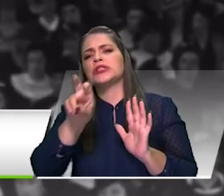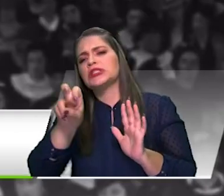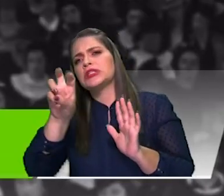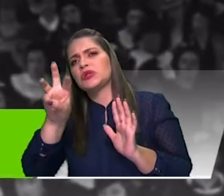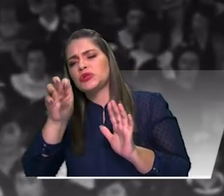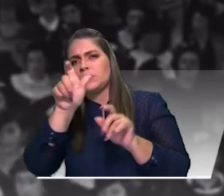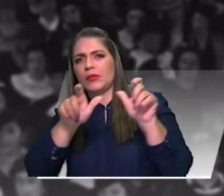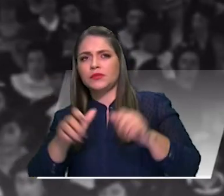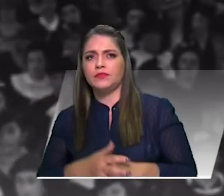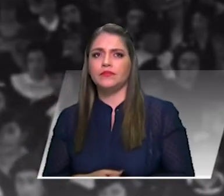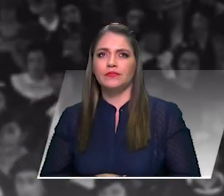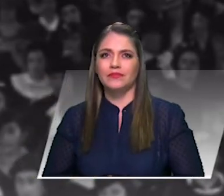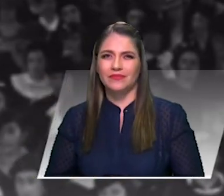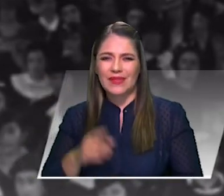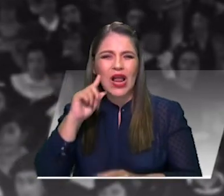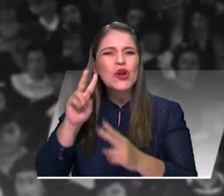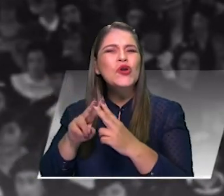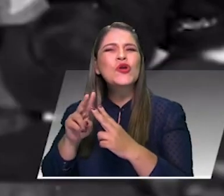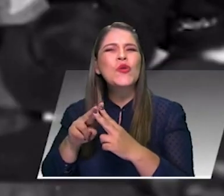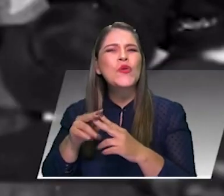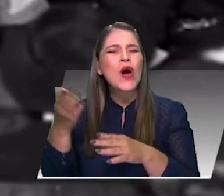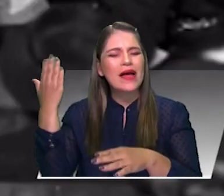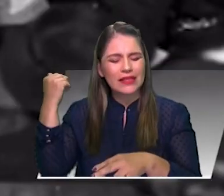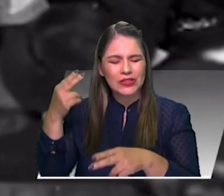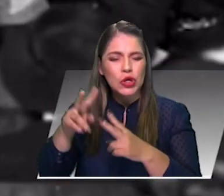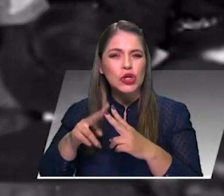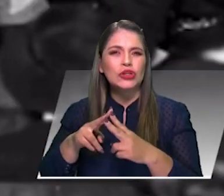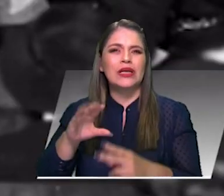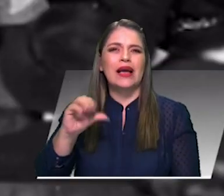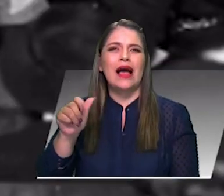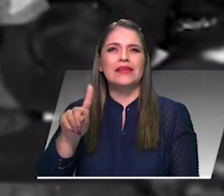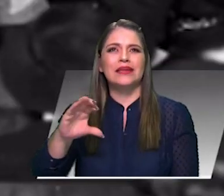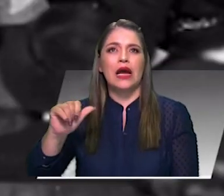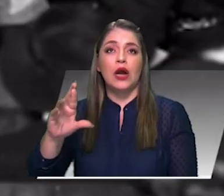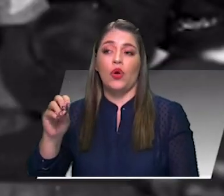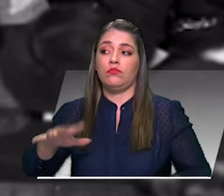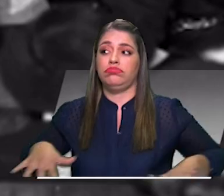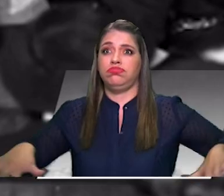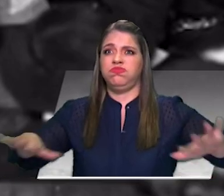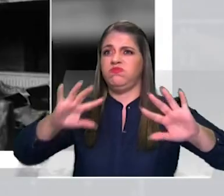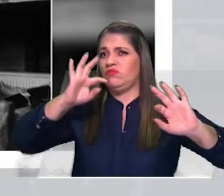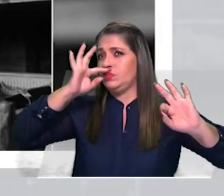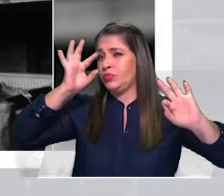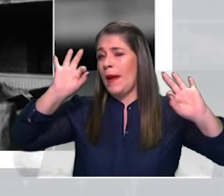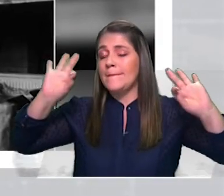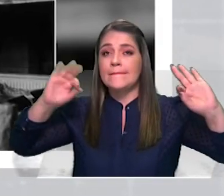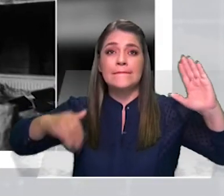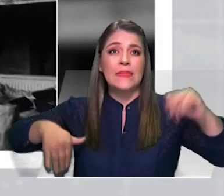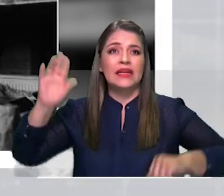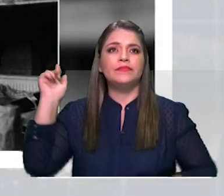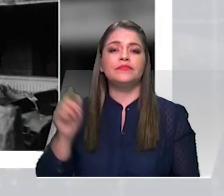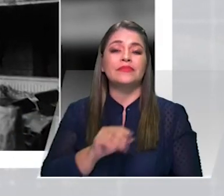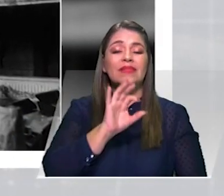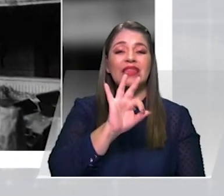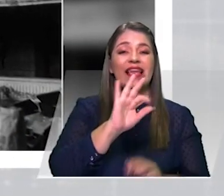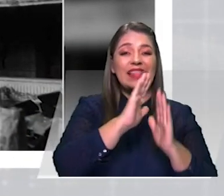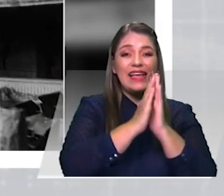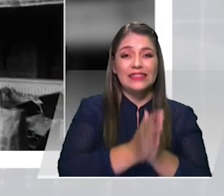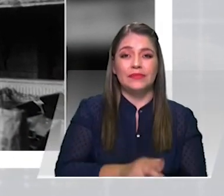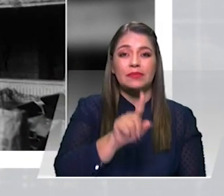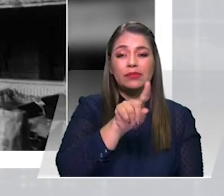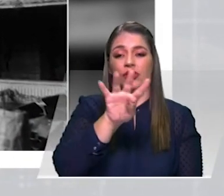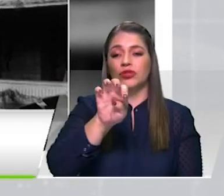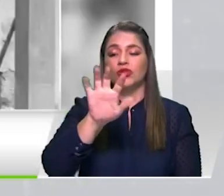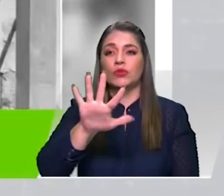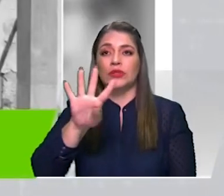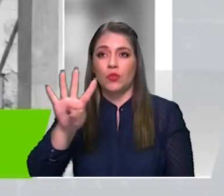El Cascarón, como muchos lo llamaban, era uno de los escenarios mejor acondicionados del país, fue demolido el 3 de diciembre